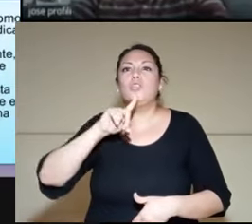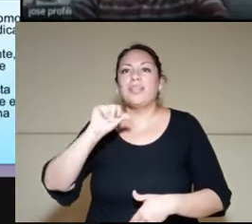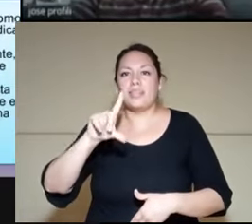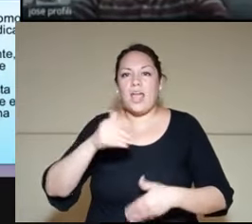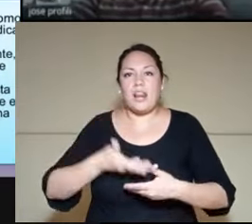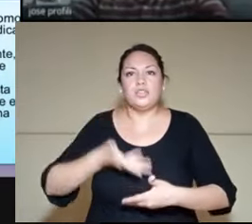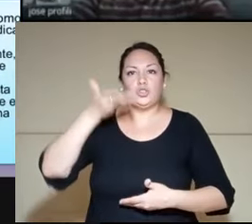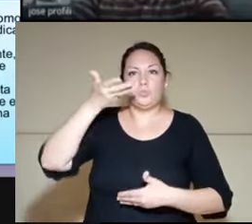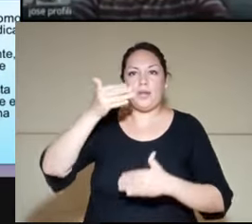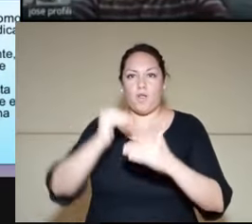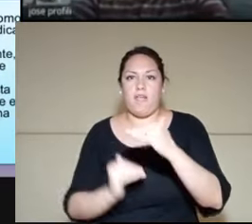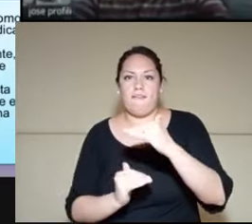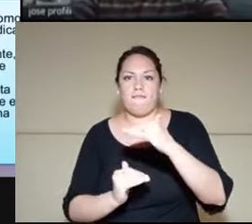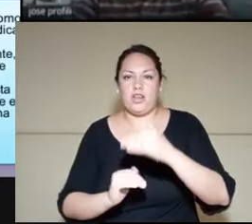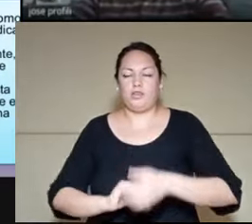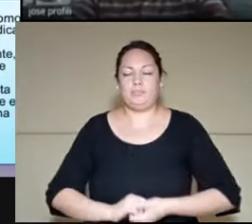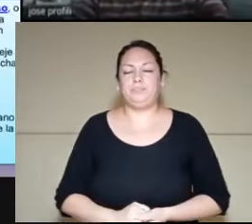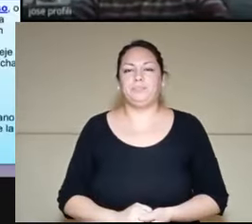superior e inferior.